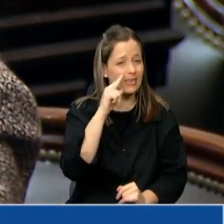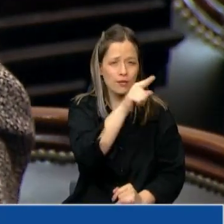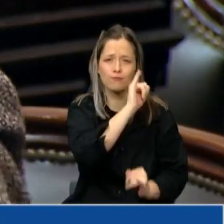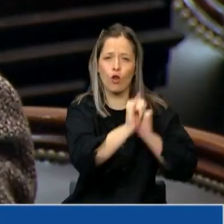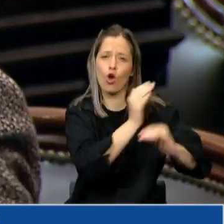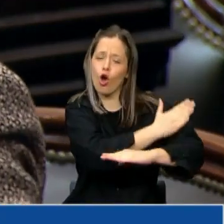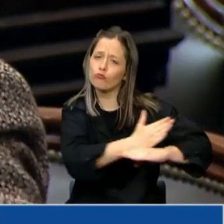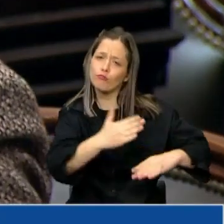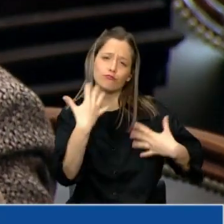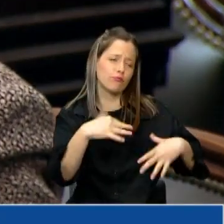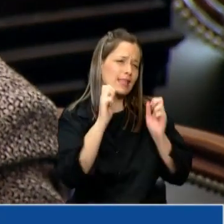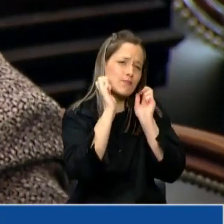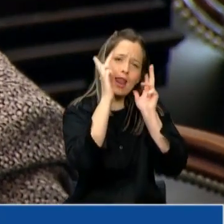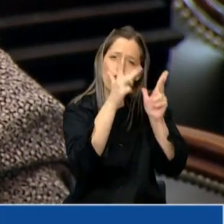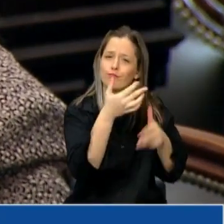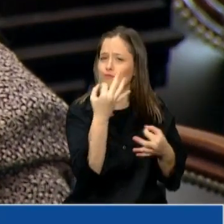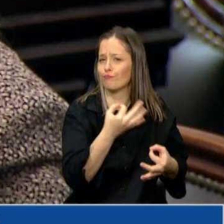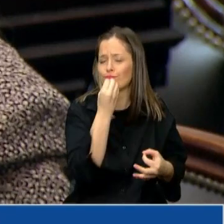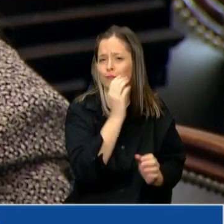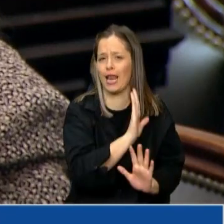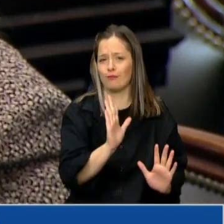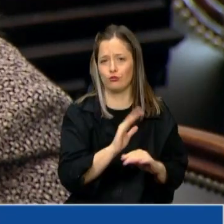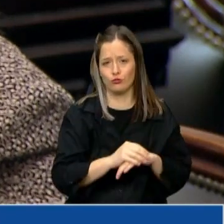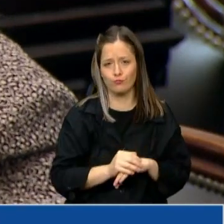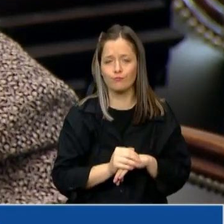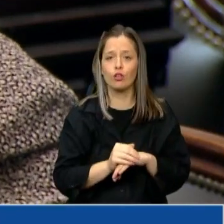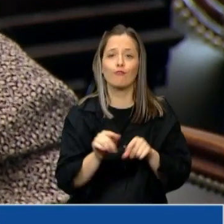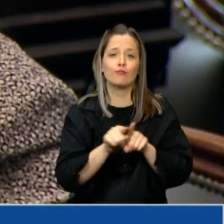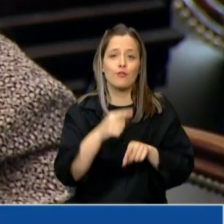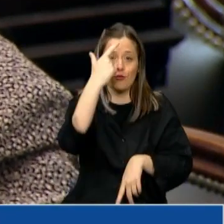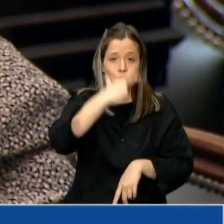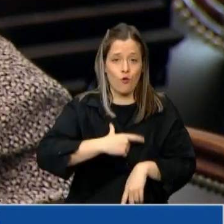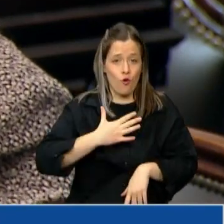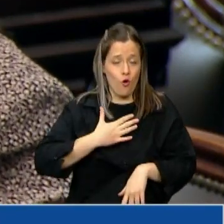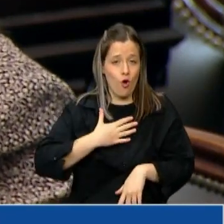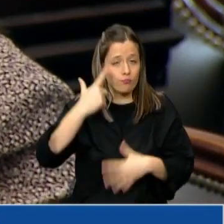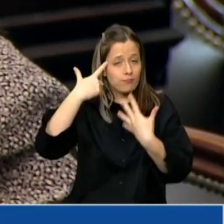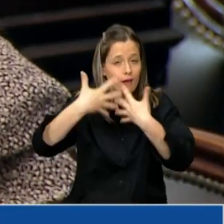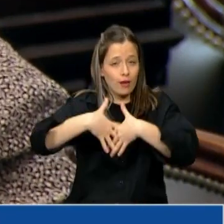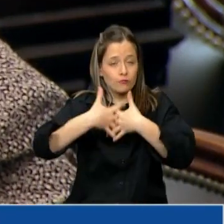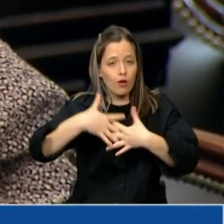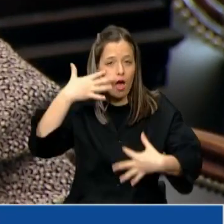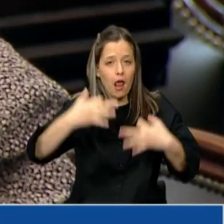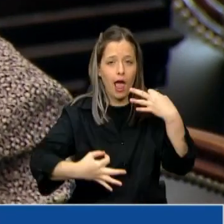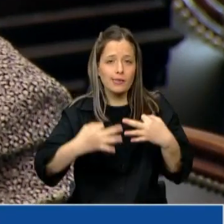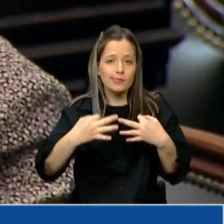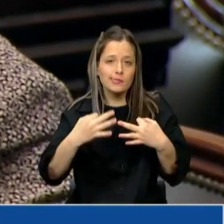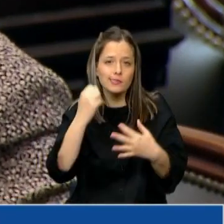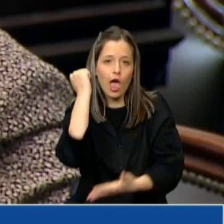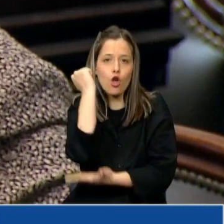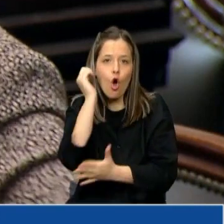a la perfección el tema que no vale la pena. Mi análisis, señor presidente, tampoco va a ser